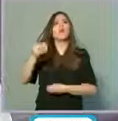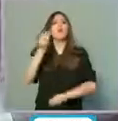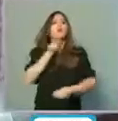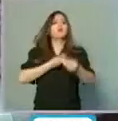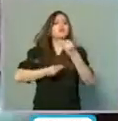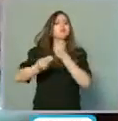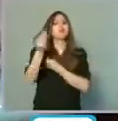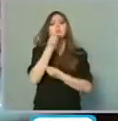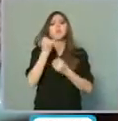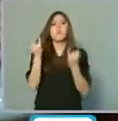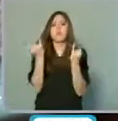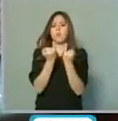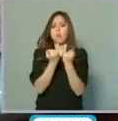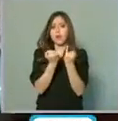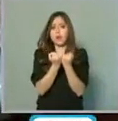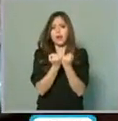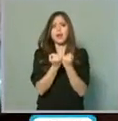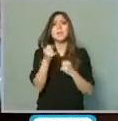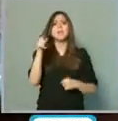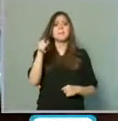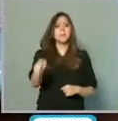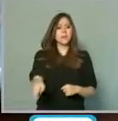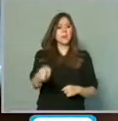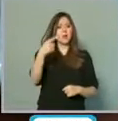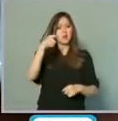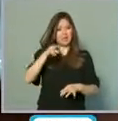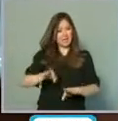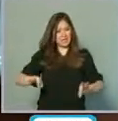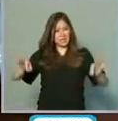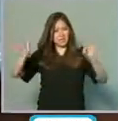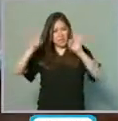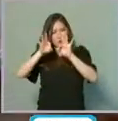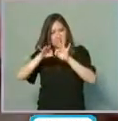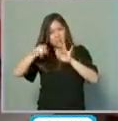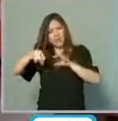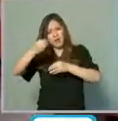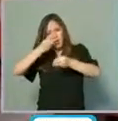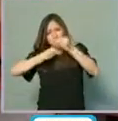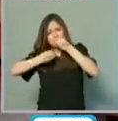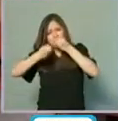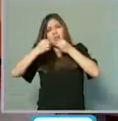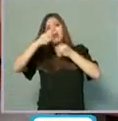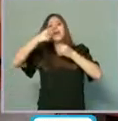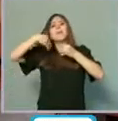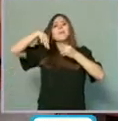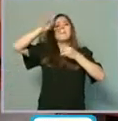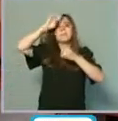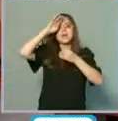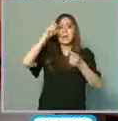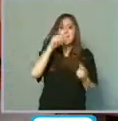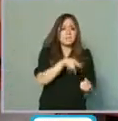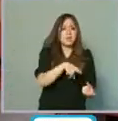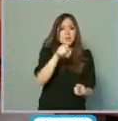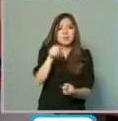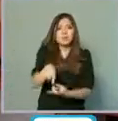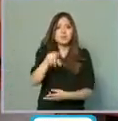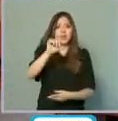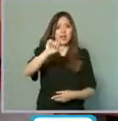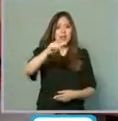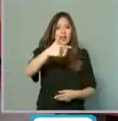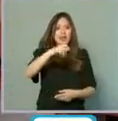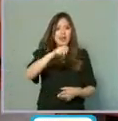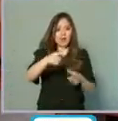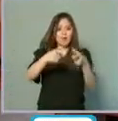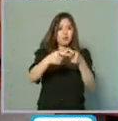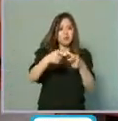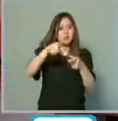¿me explico? Y algo que es fundamental es entender que no nada más lo vamos a encontrar bajo esta presentación de la alegría clásica,